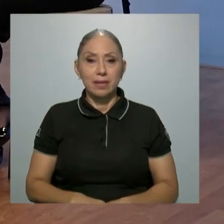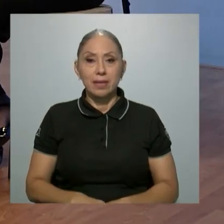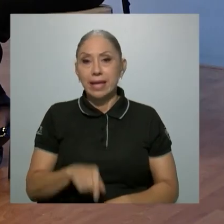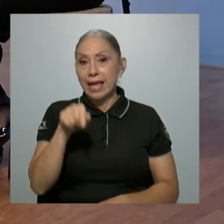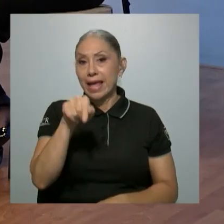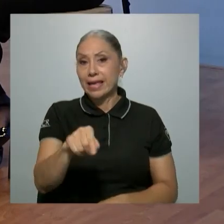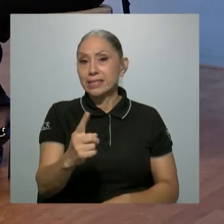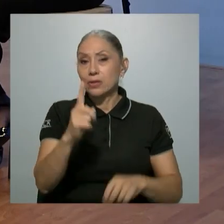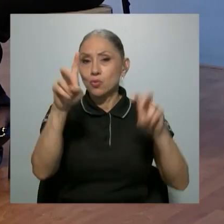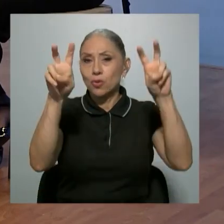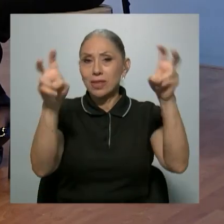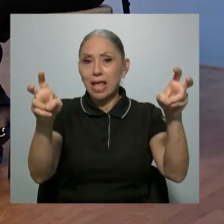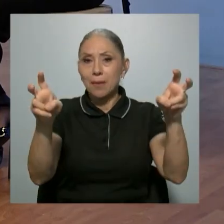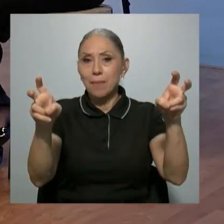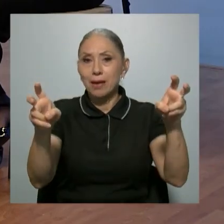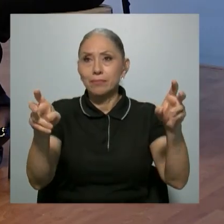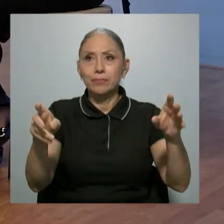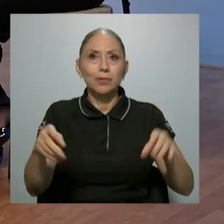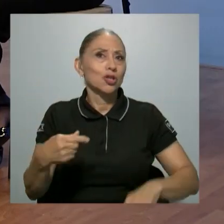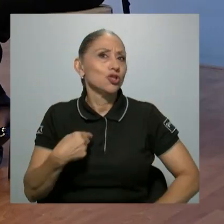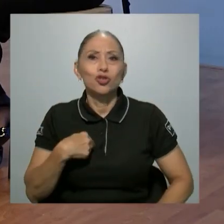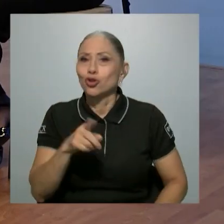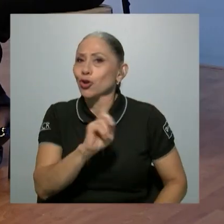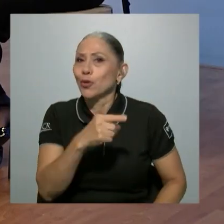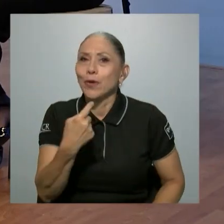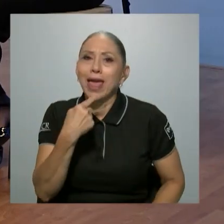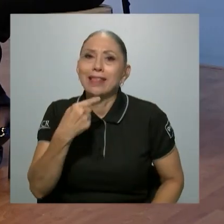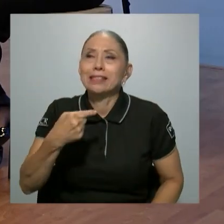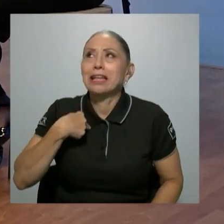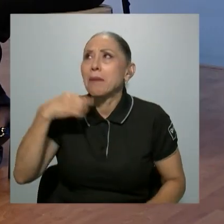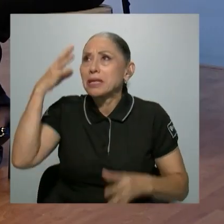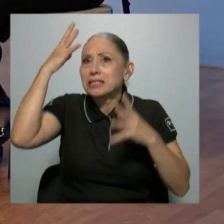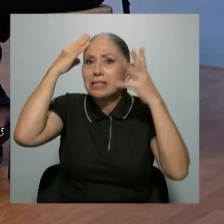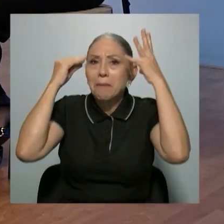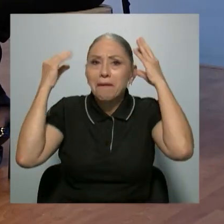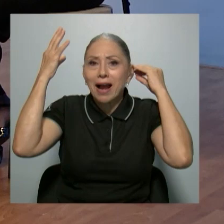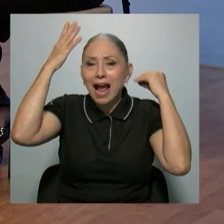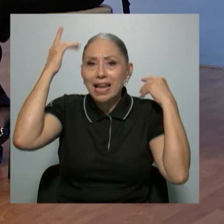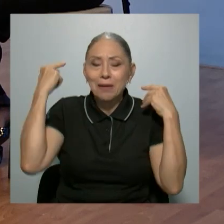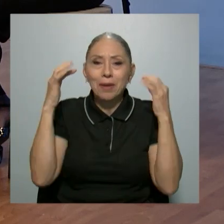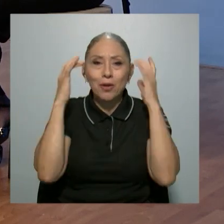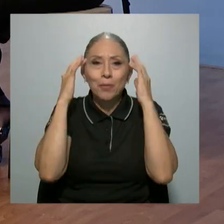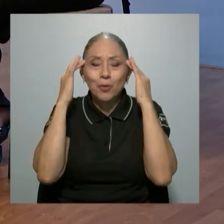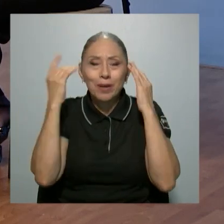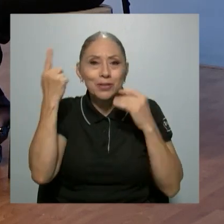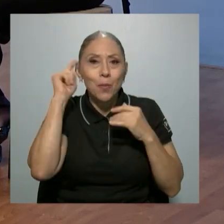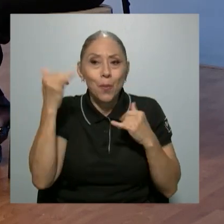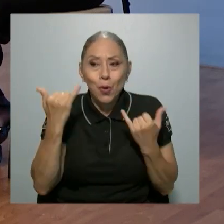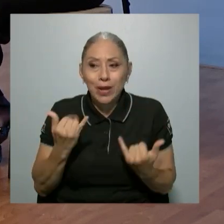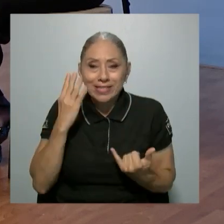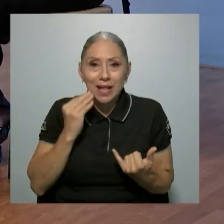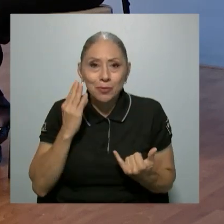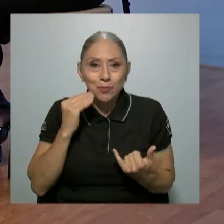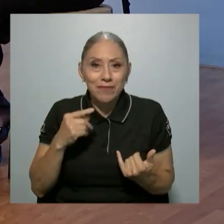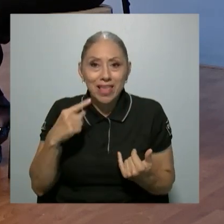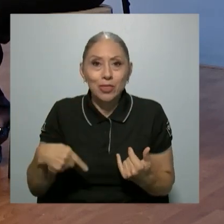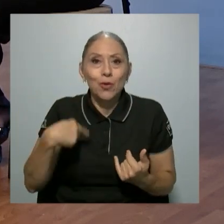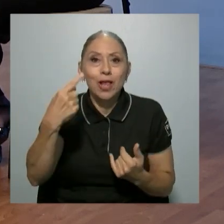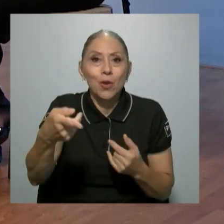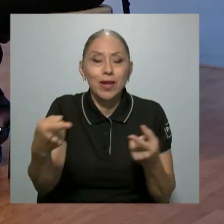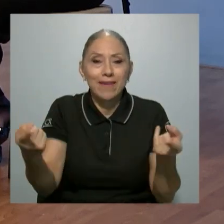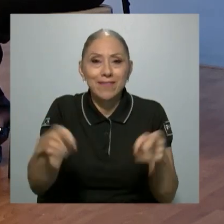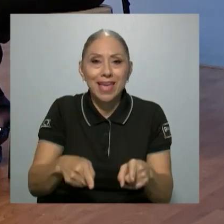no voy a decir que se me va a caer el pelo de preocupación por lo que estamos viviendo y lo que viene,